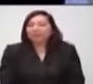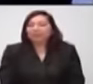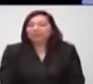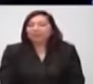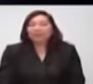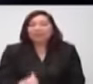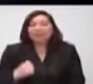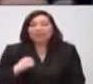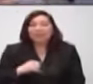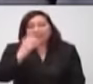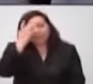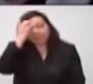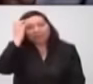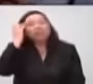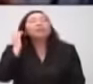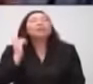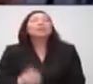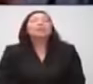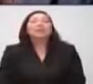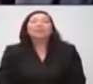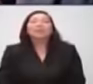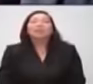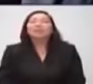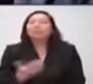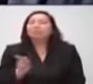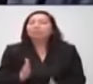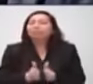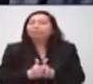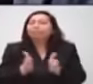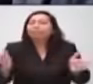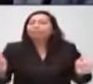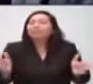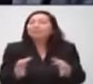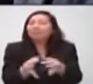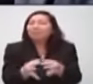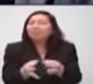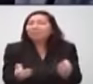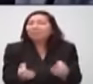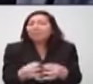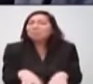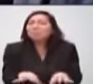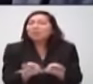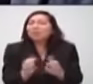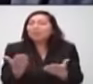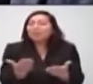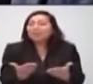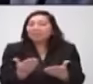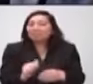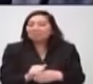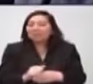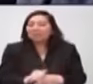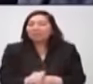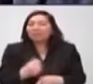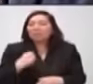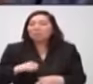el alcalde a través de la presidencia, que existe una brecha de diferencia importante que están recibiendo prácticamente